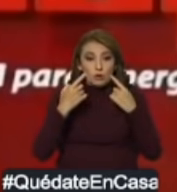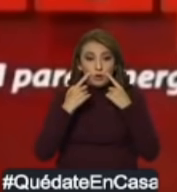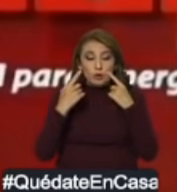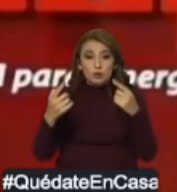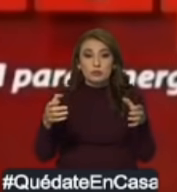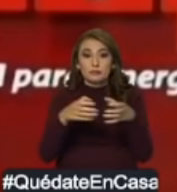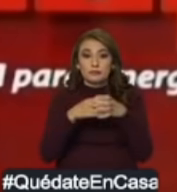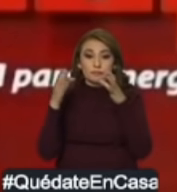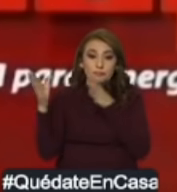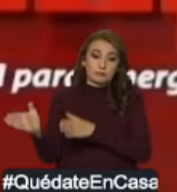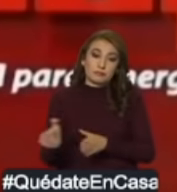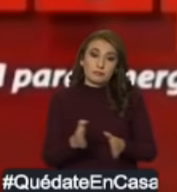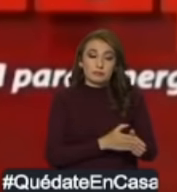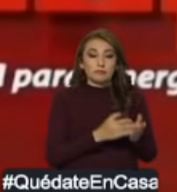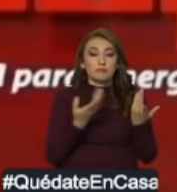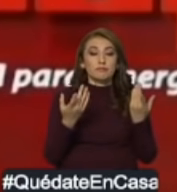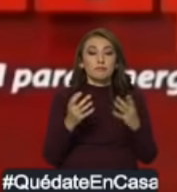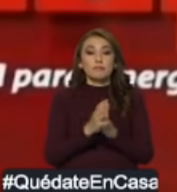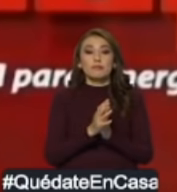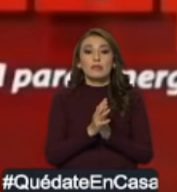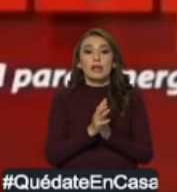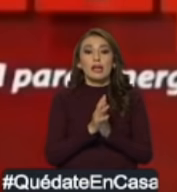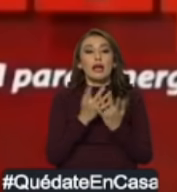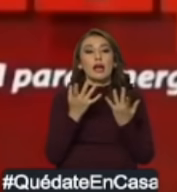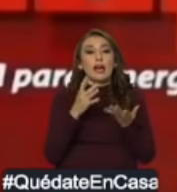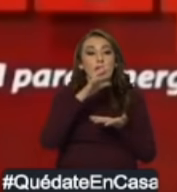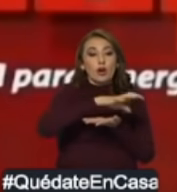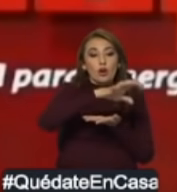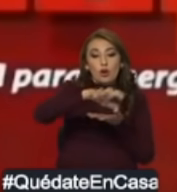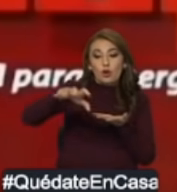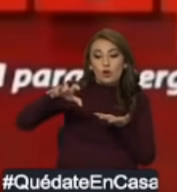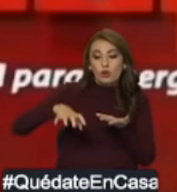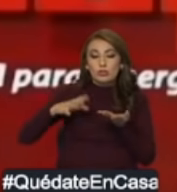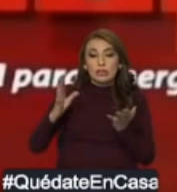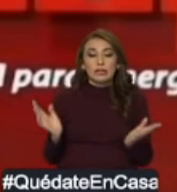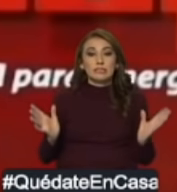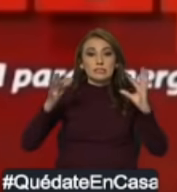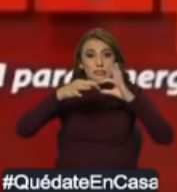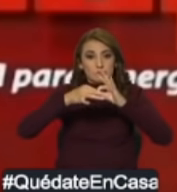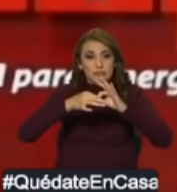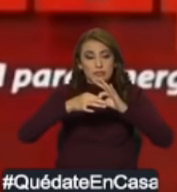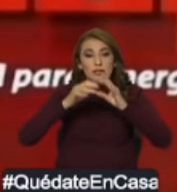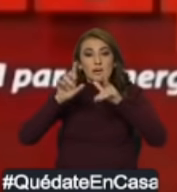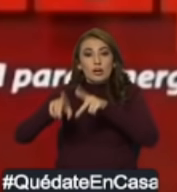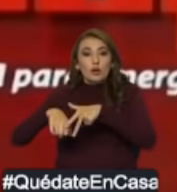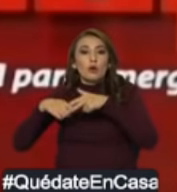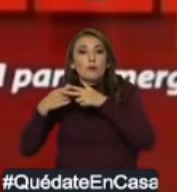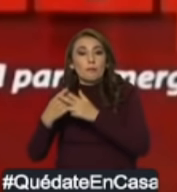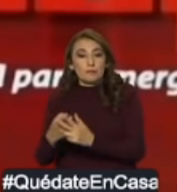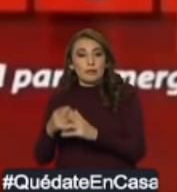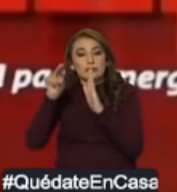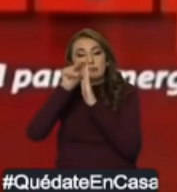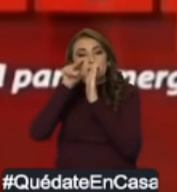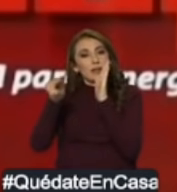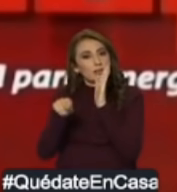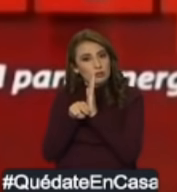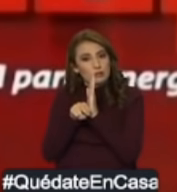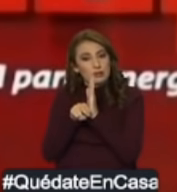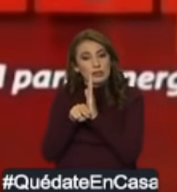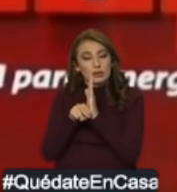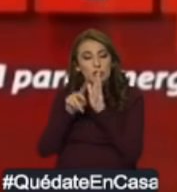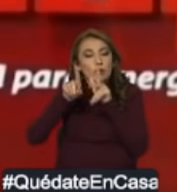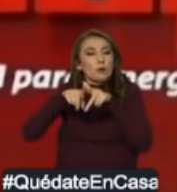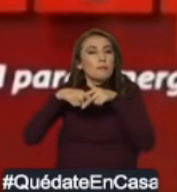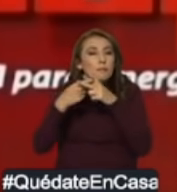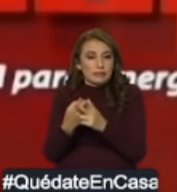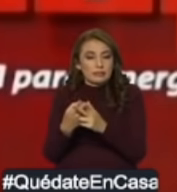sobre circulación, sobre contacto entre cantones, el análisis parte del supuesto de normalidad de movilidad,